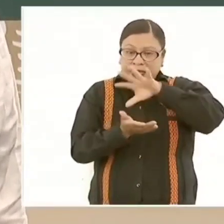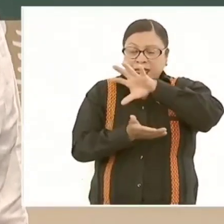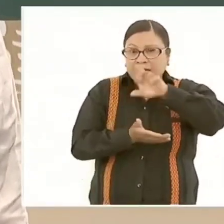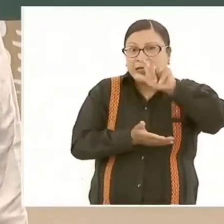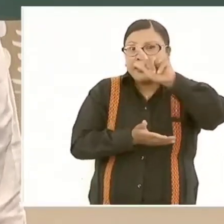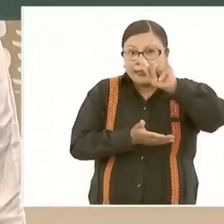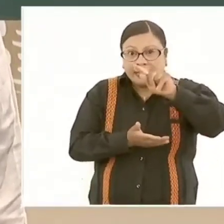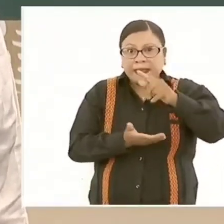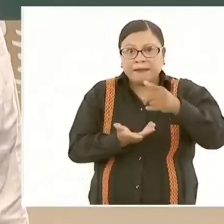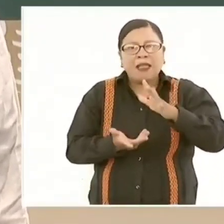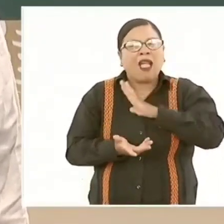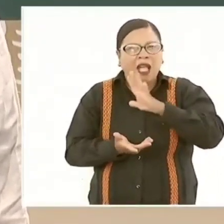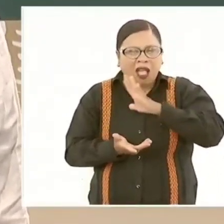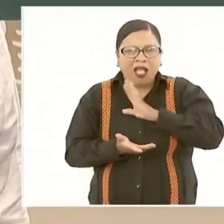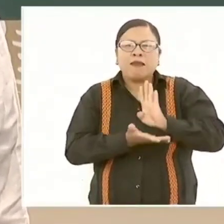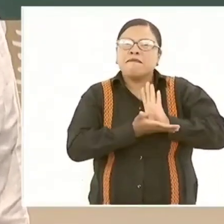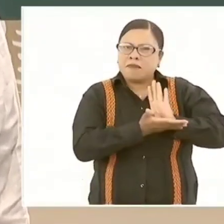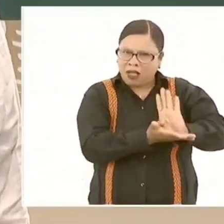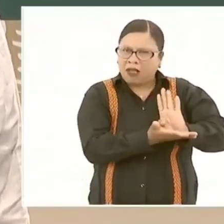3.570 que tienen becas.